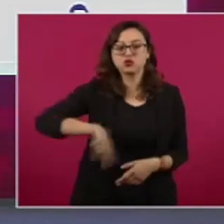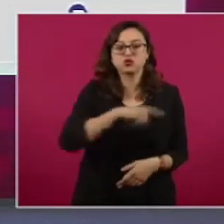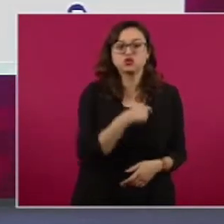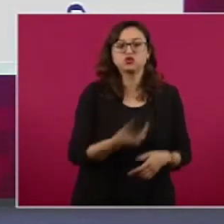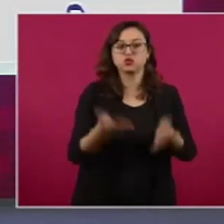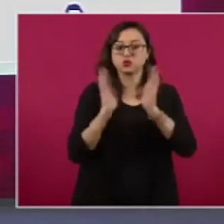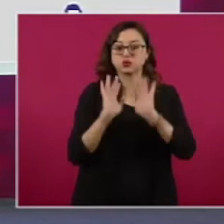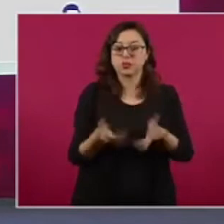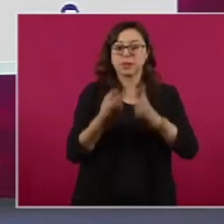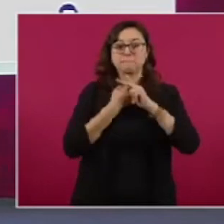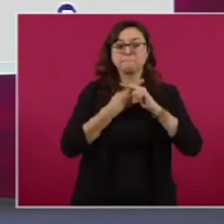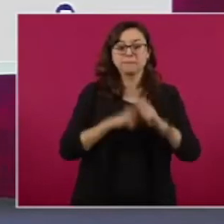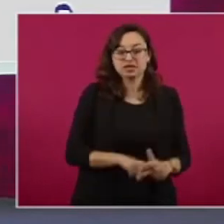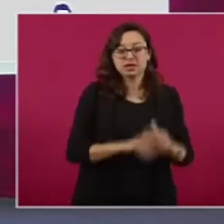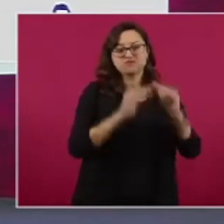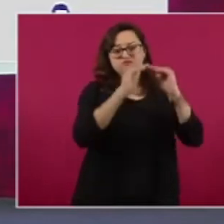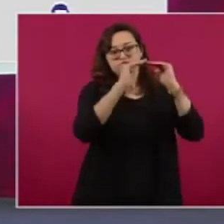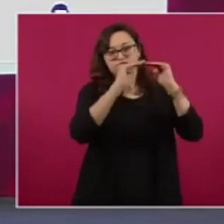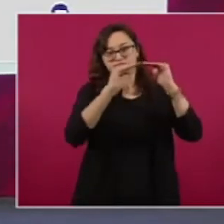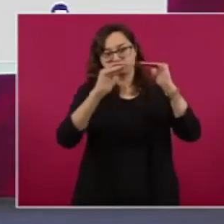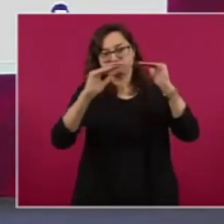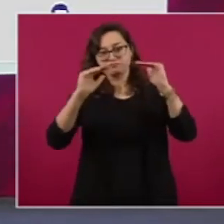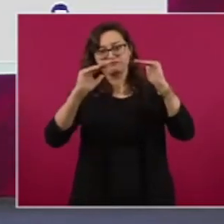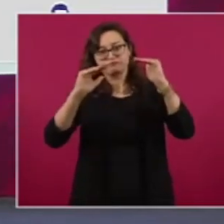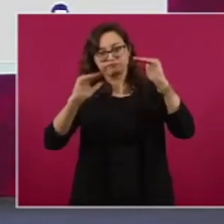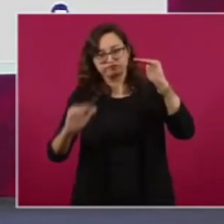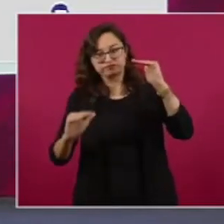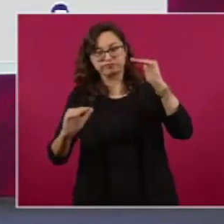empieza. Acabamos de tener